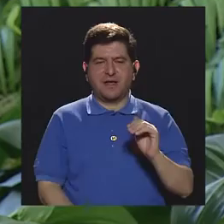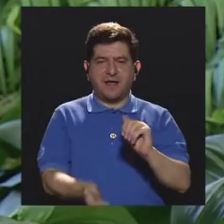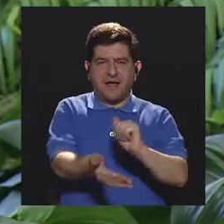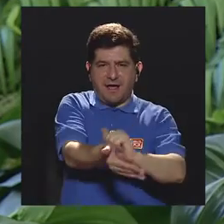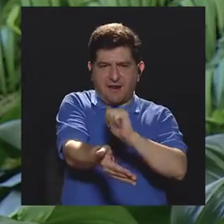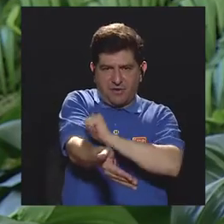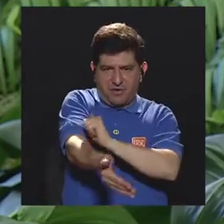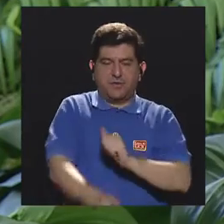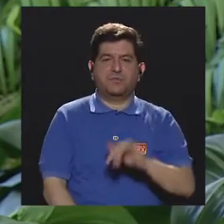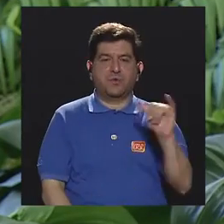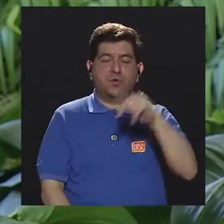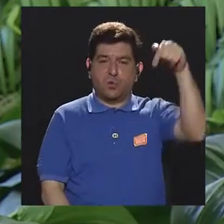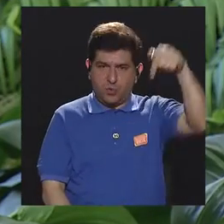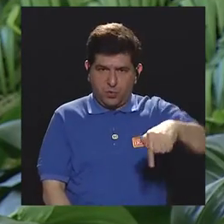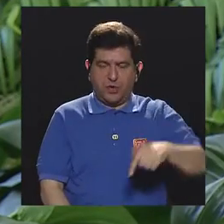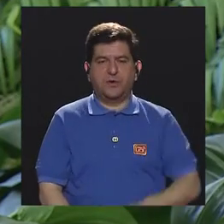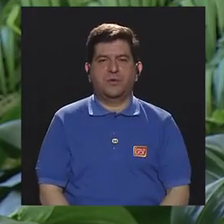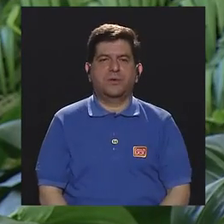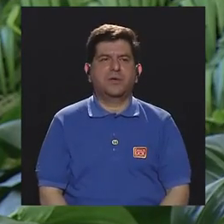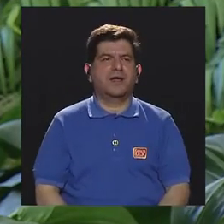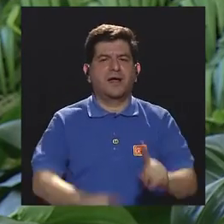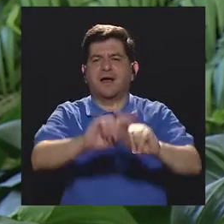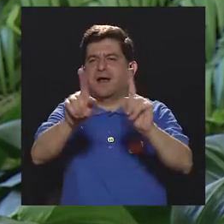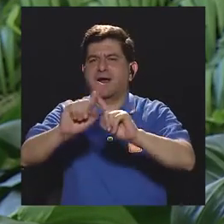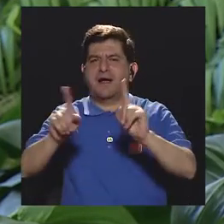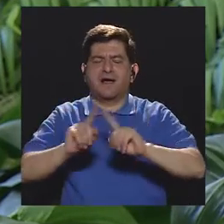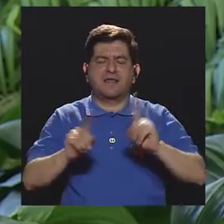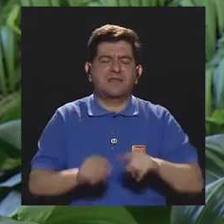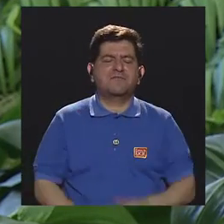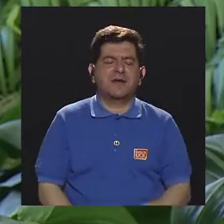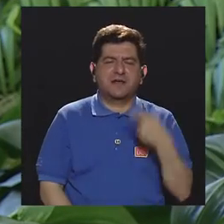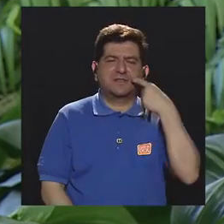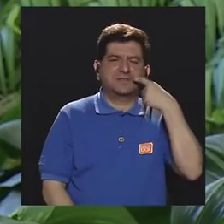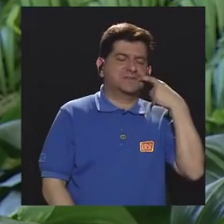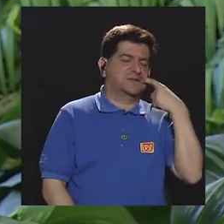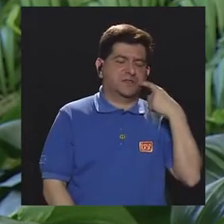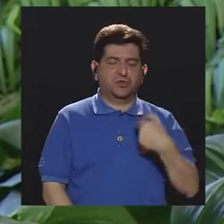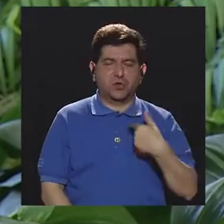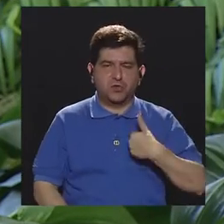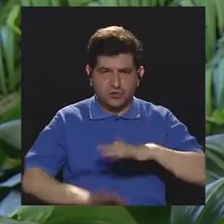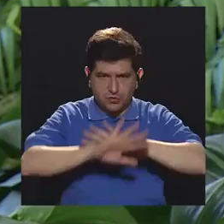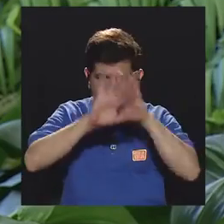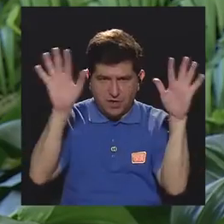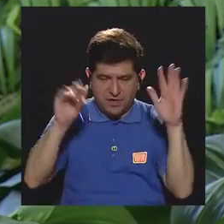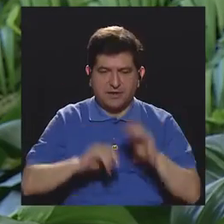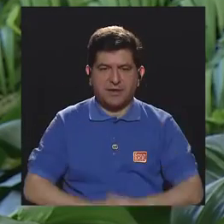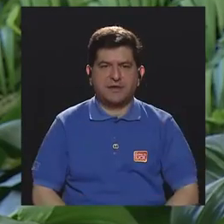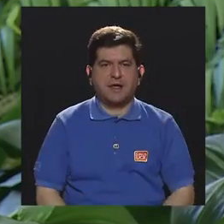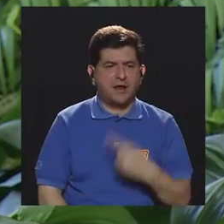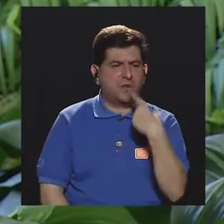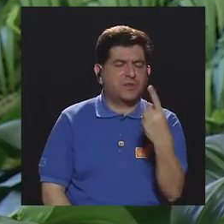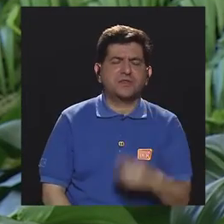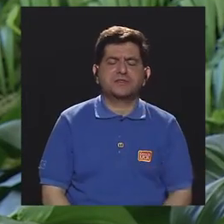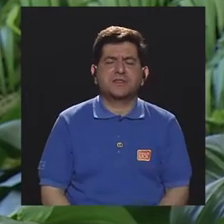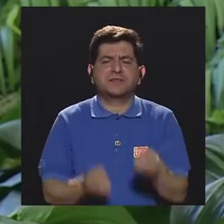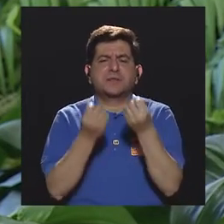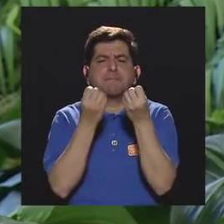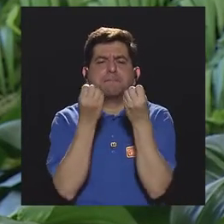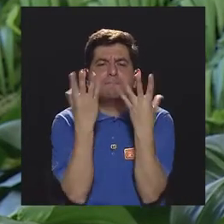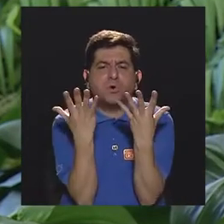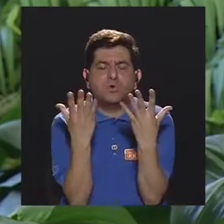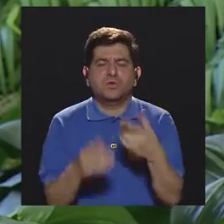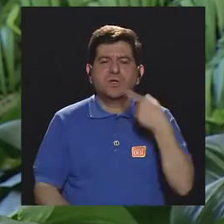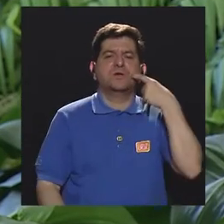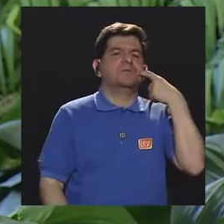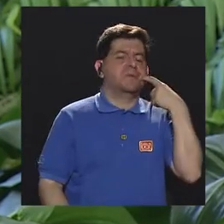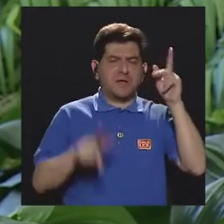conceptos se han aplicado hoy a múltiples otras adicciones que quiero aclarar. Cuando se dice